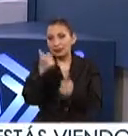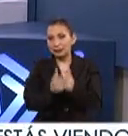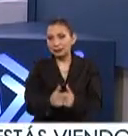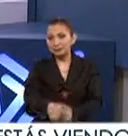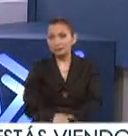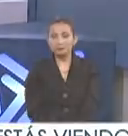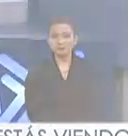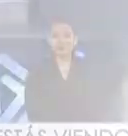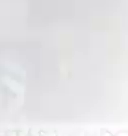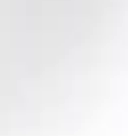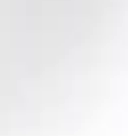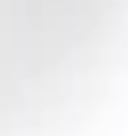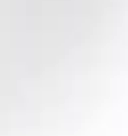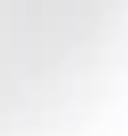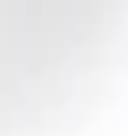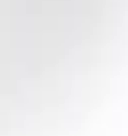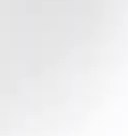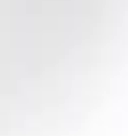vaya.